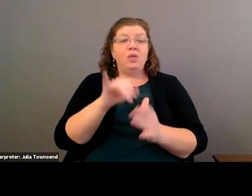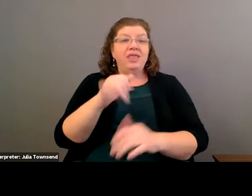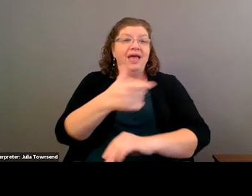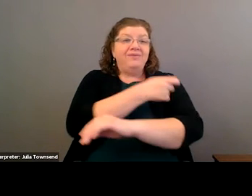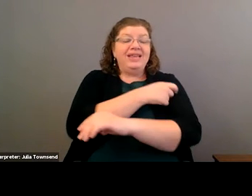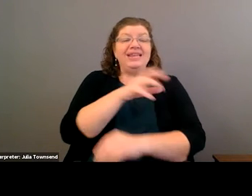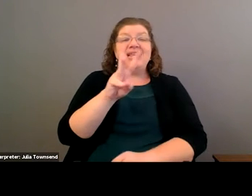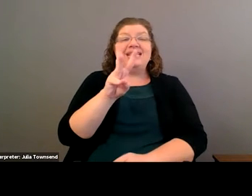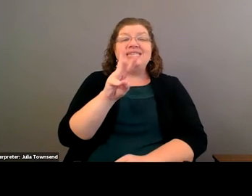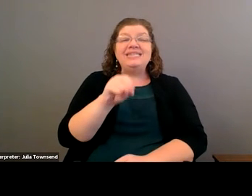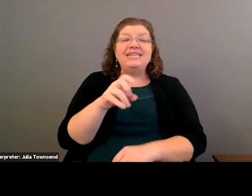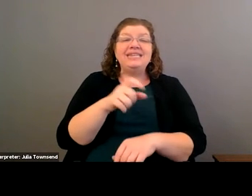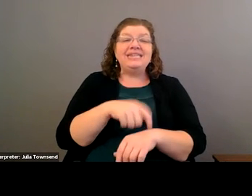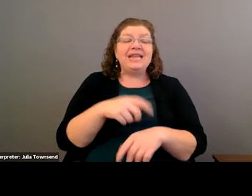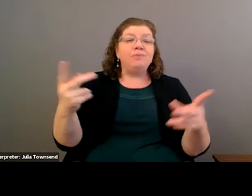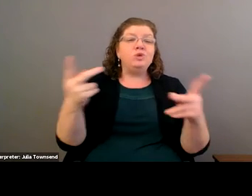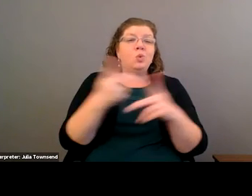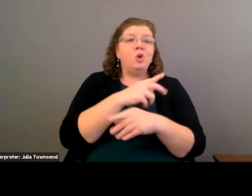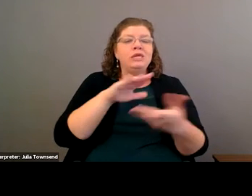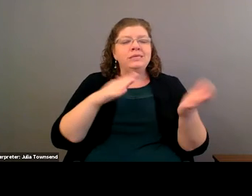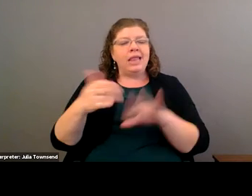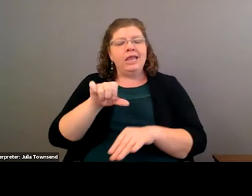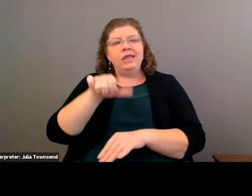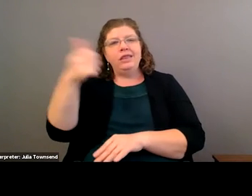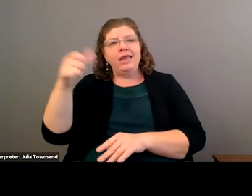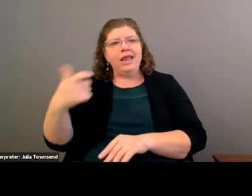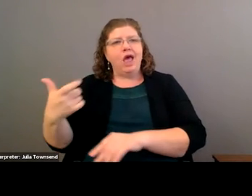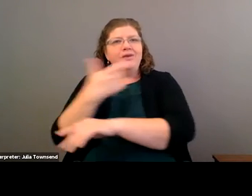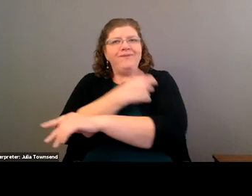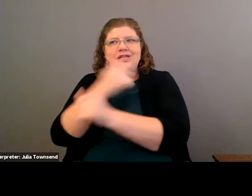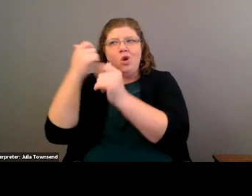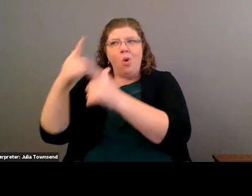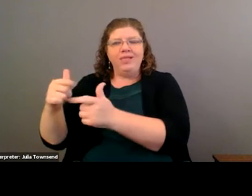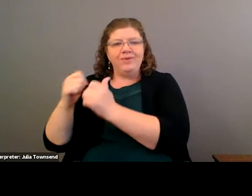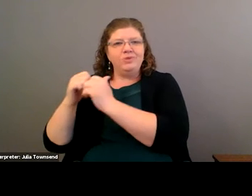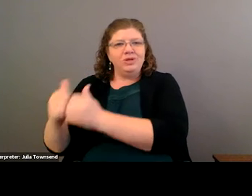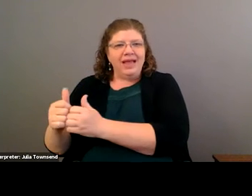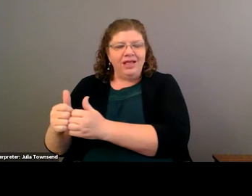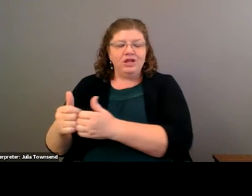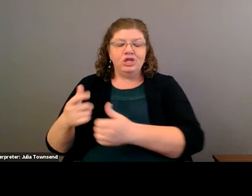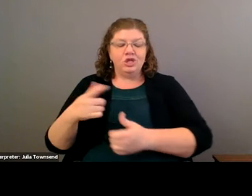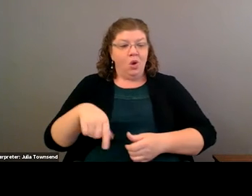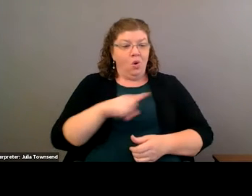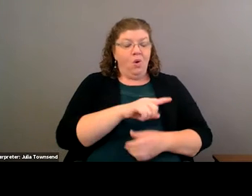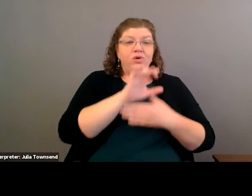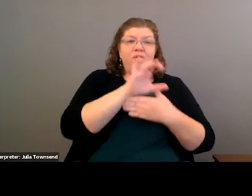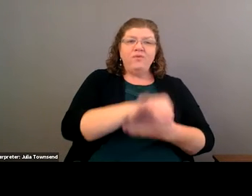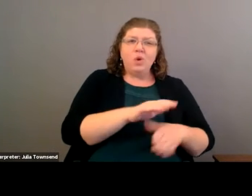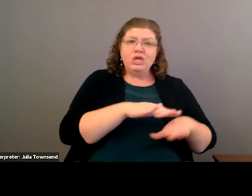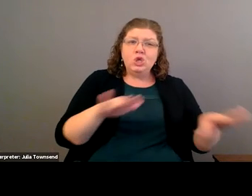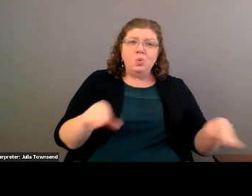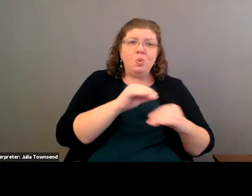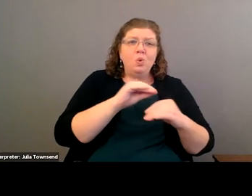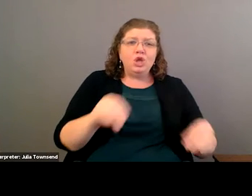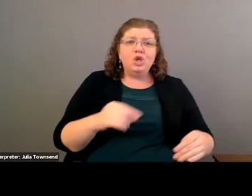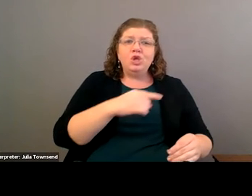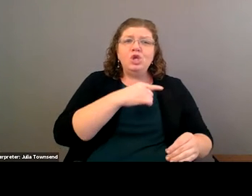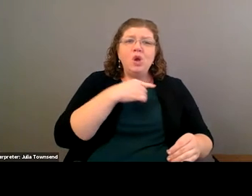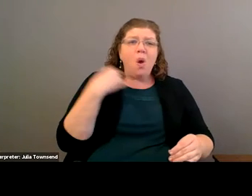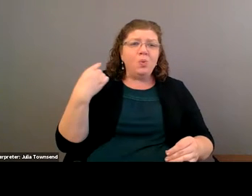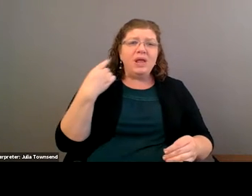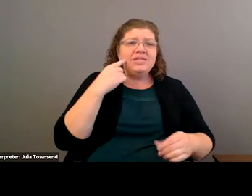Y esta vacuna es mucho más mortífera que las demás vacunas juntas. Y los niños que no tienen riesgo o